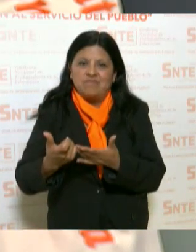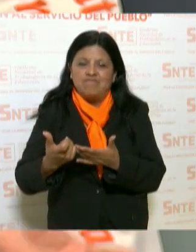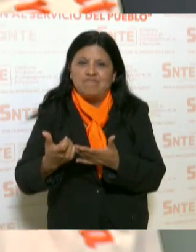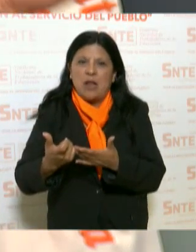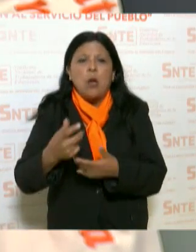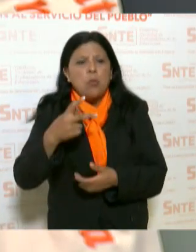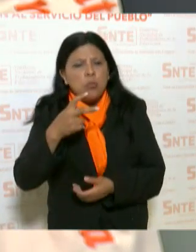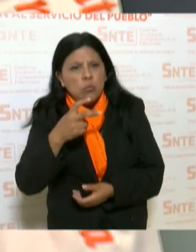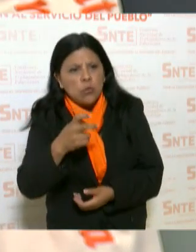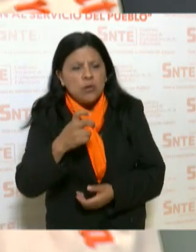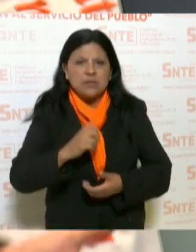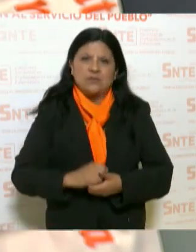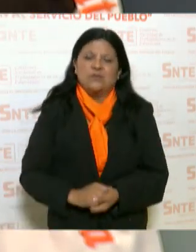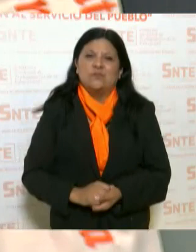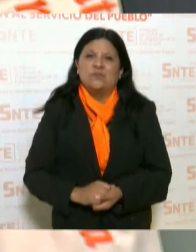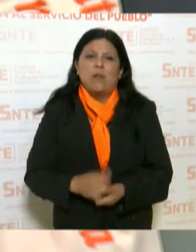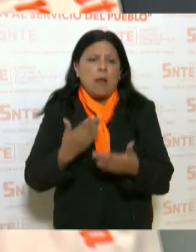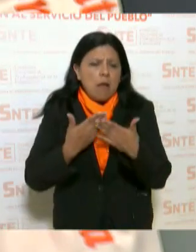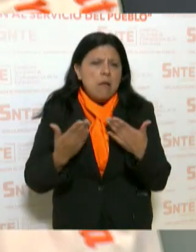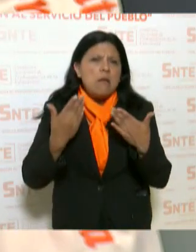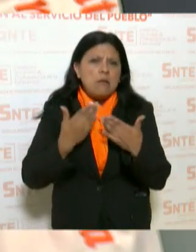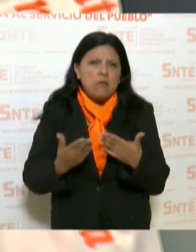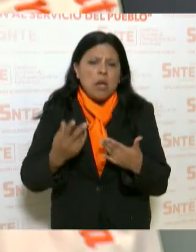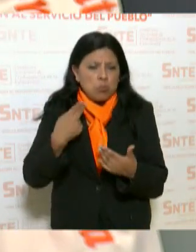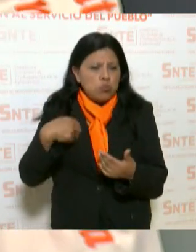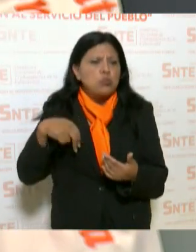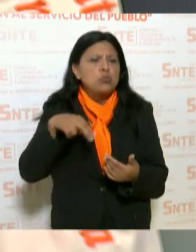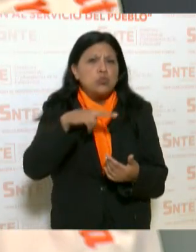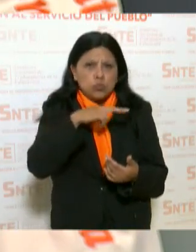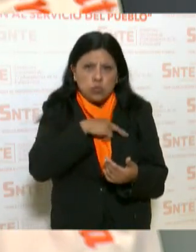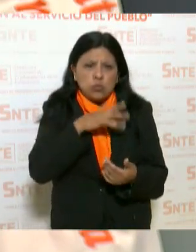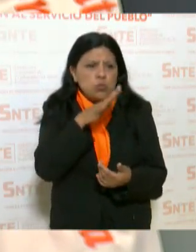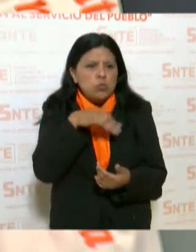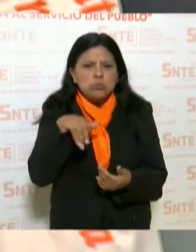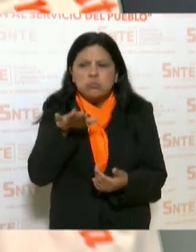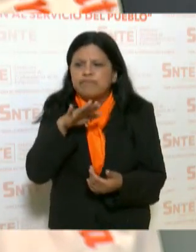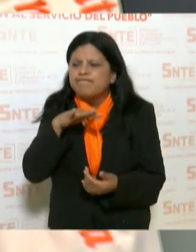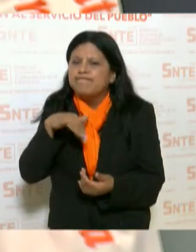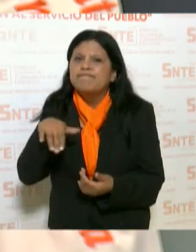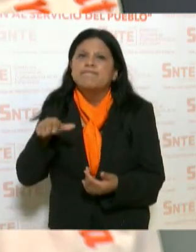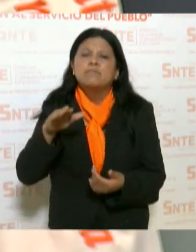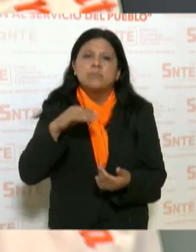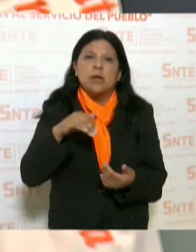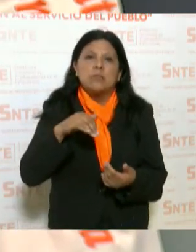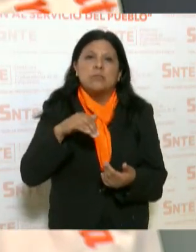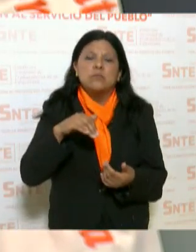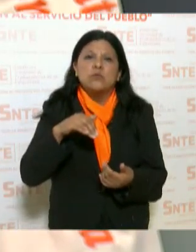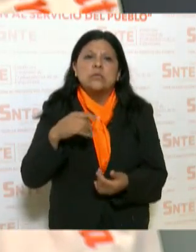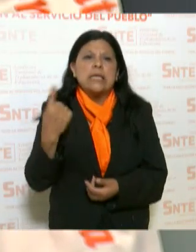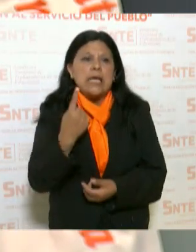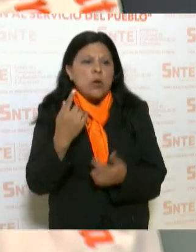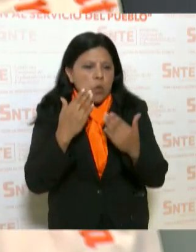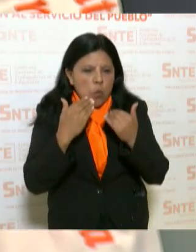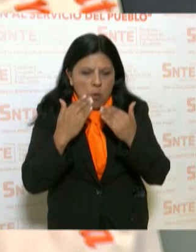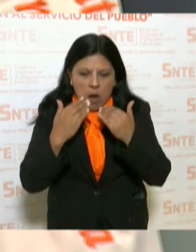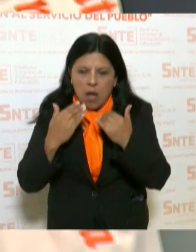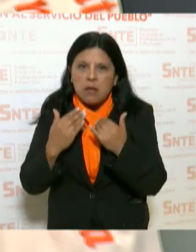Por eso, ahora nosotros estamos buscando que no haya rechazados.